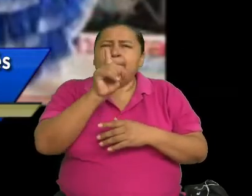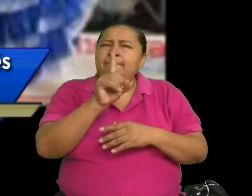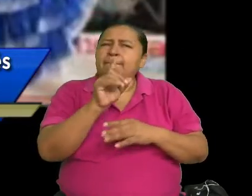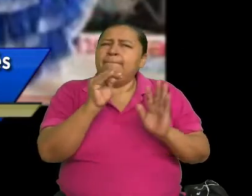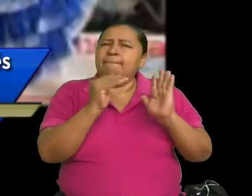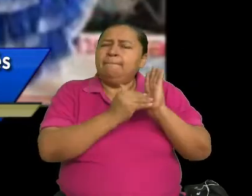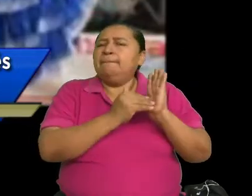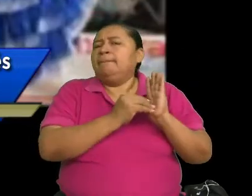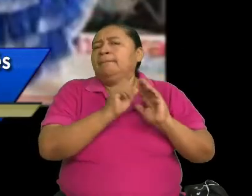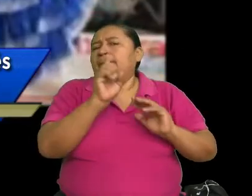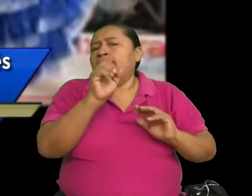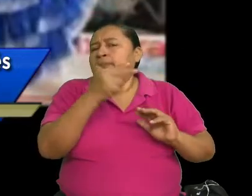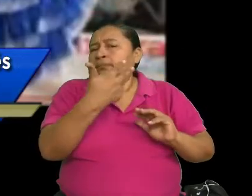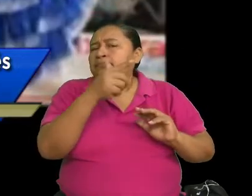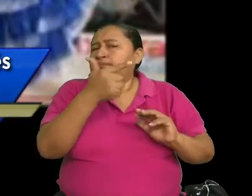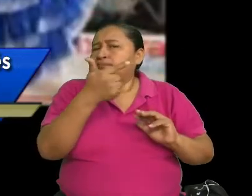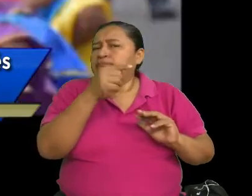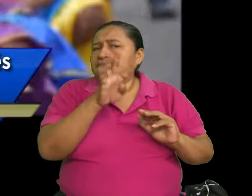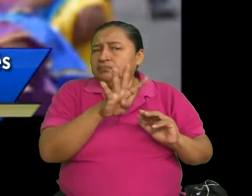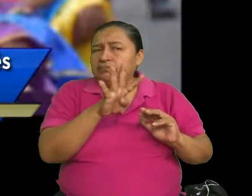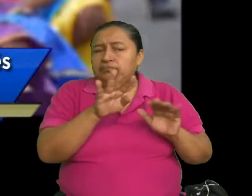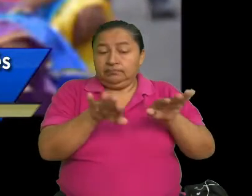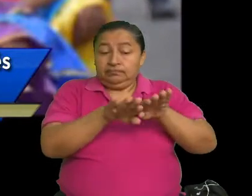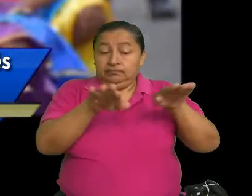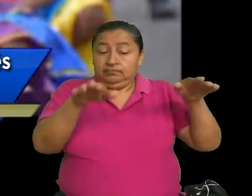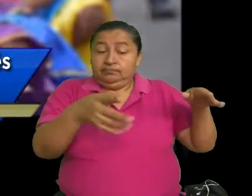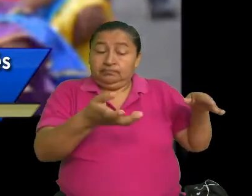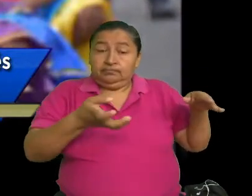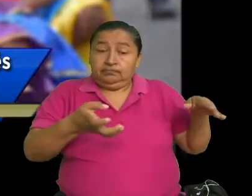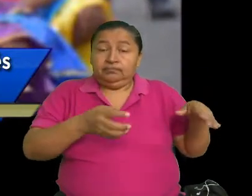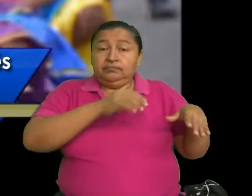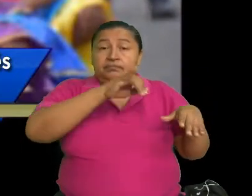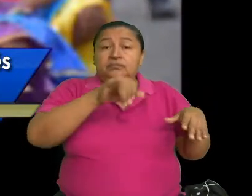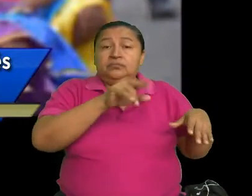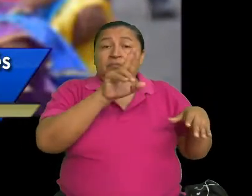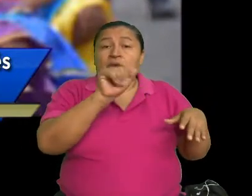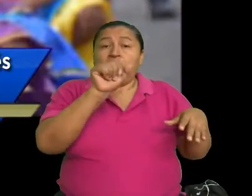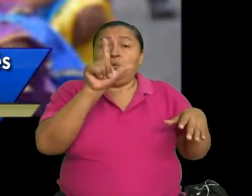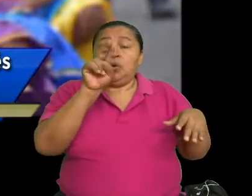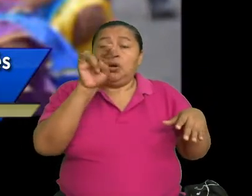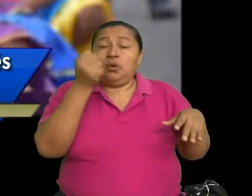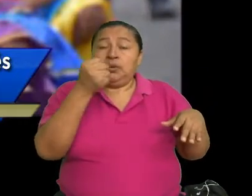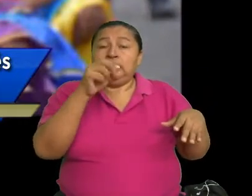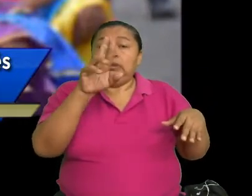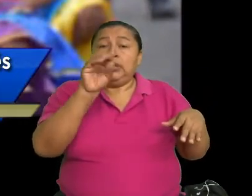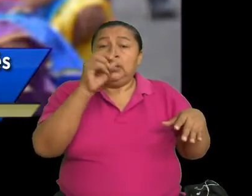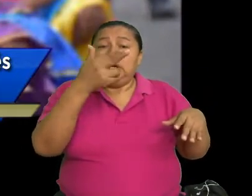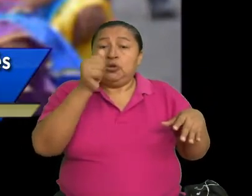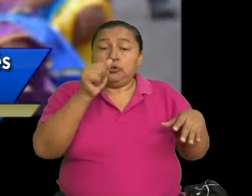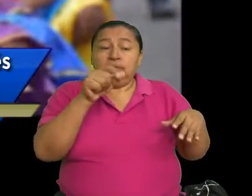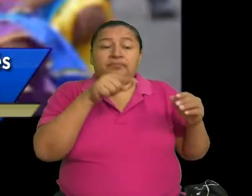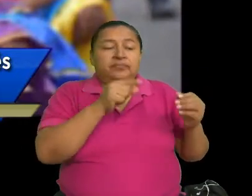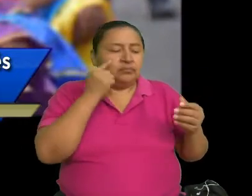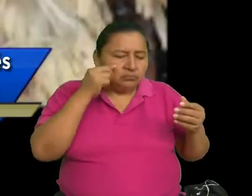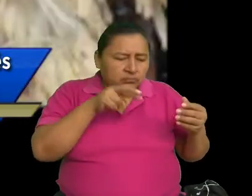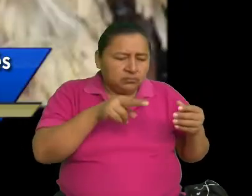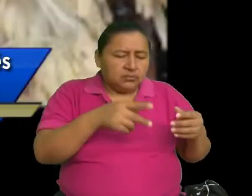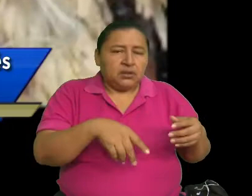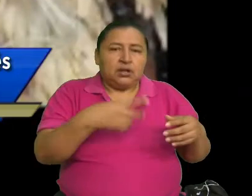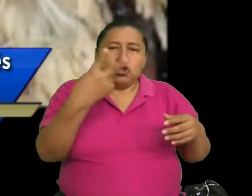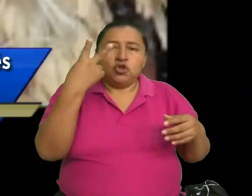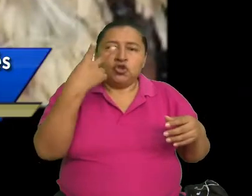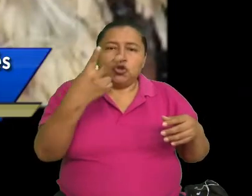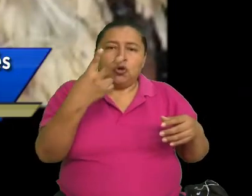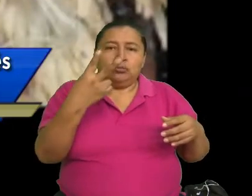1874, en el escritorio de Juan Elijo de la Rocha, encontraron dos versiones del